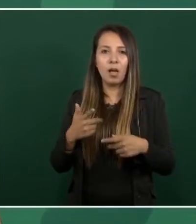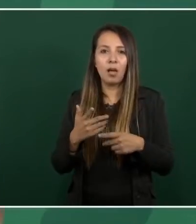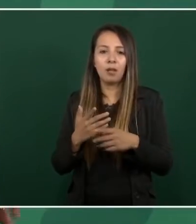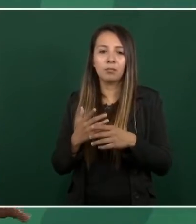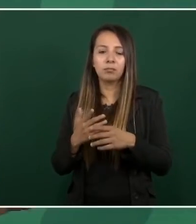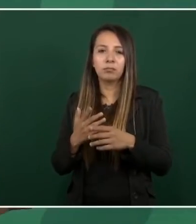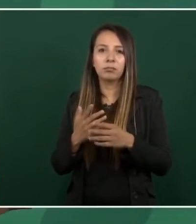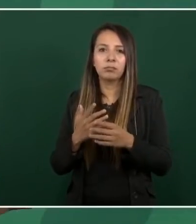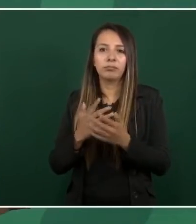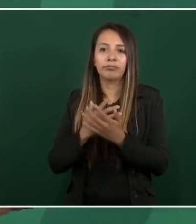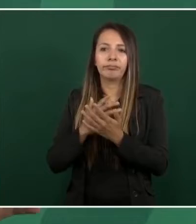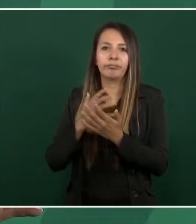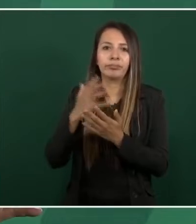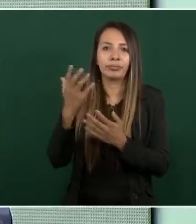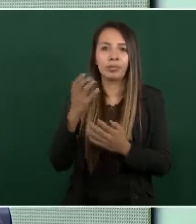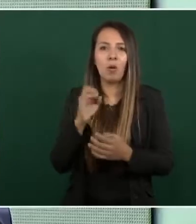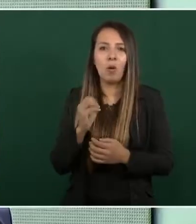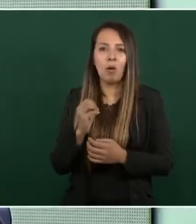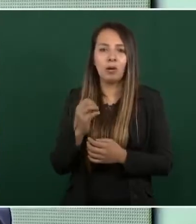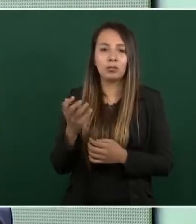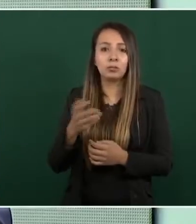no. Pero si